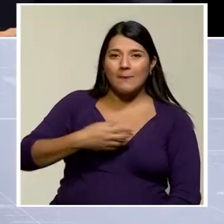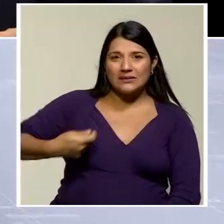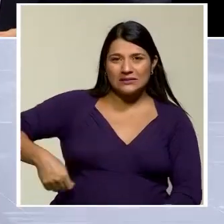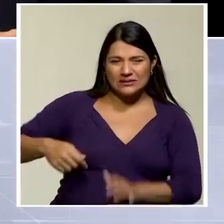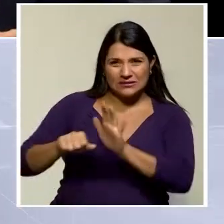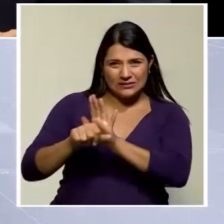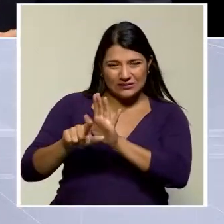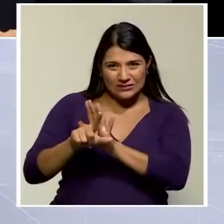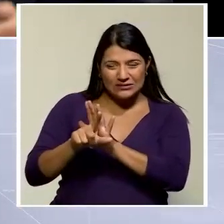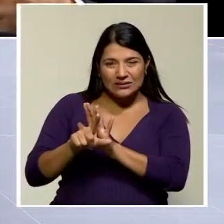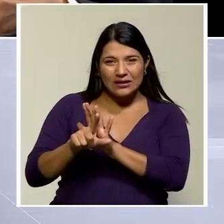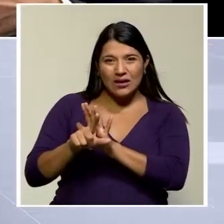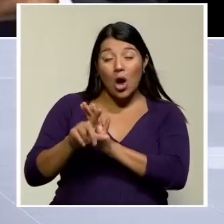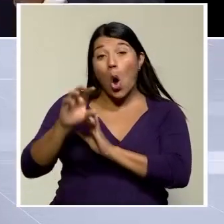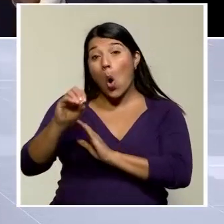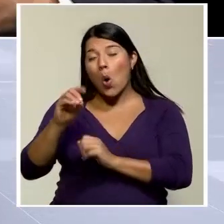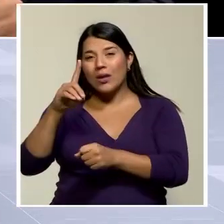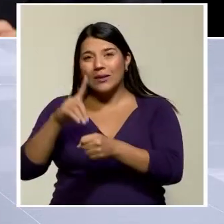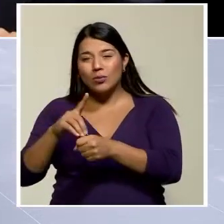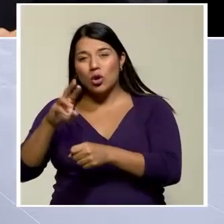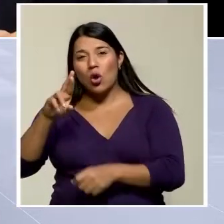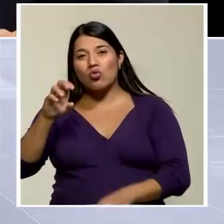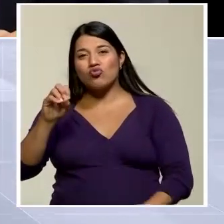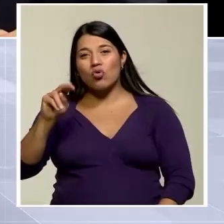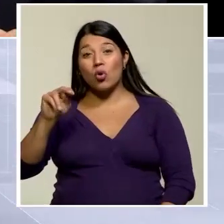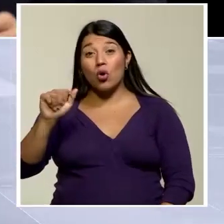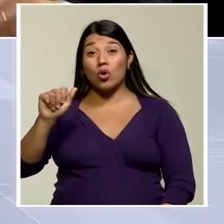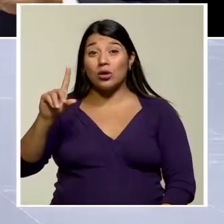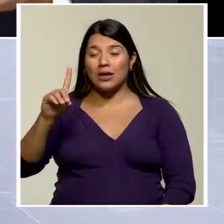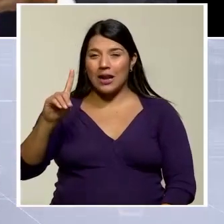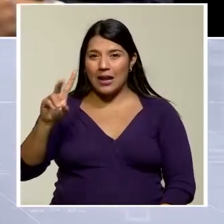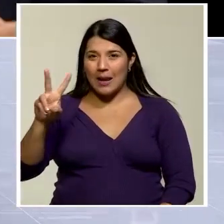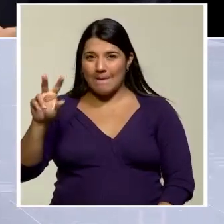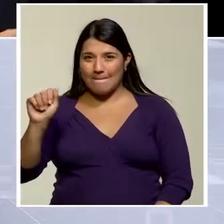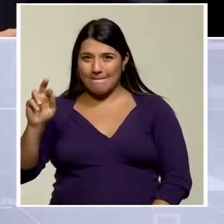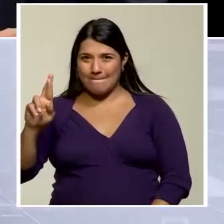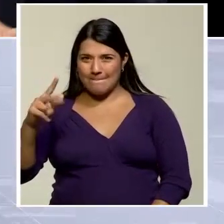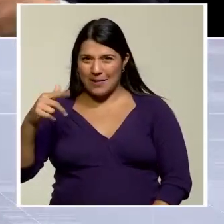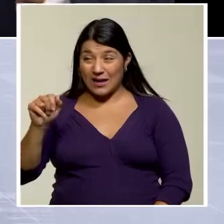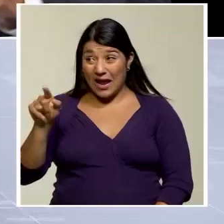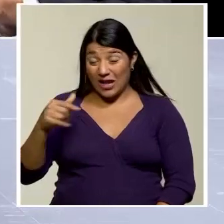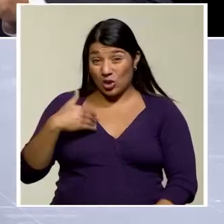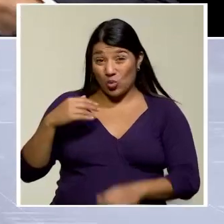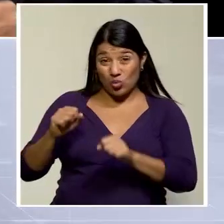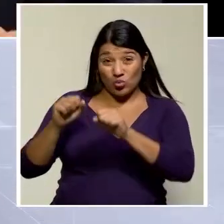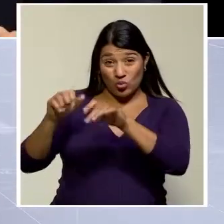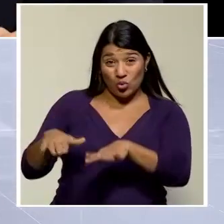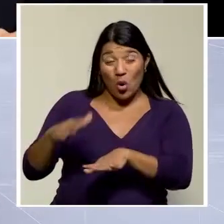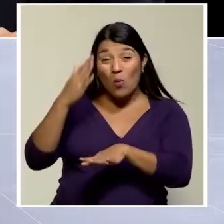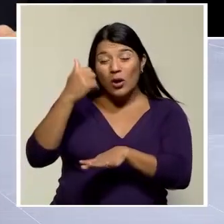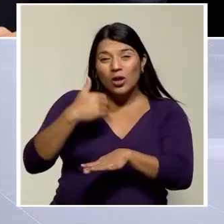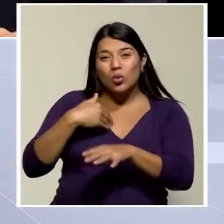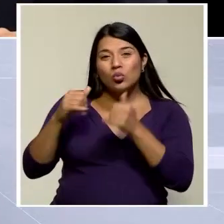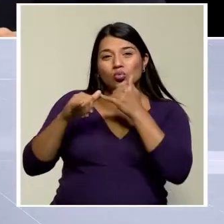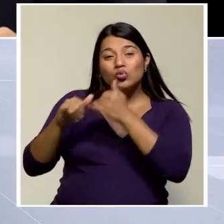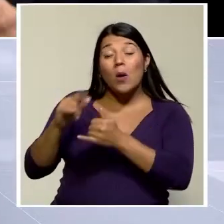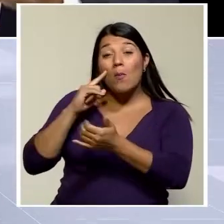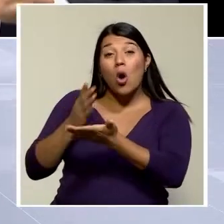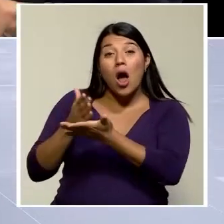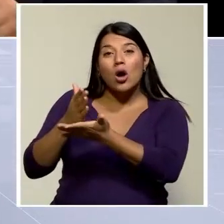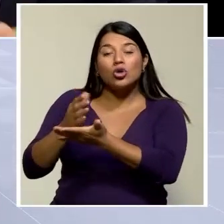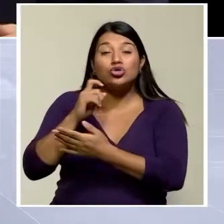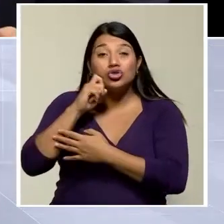legislativo, o el diputado Ronald Vargas, quien tuvo que renunciar después de una denuncia por acoso